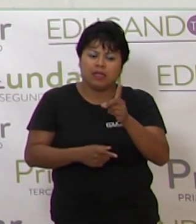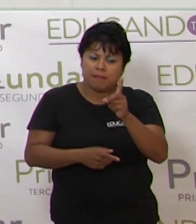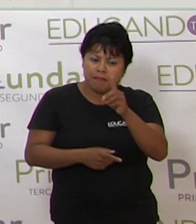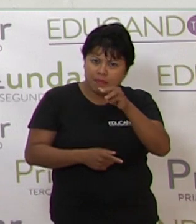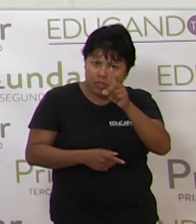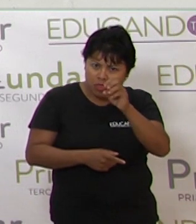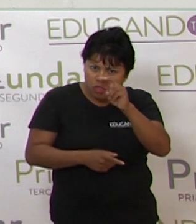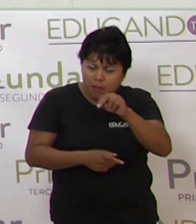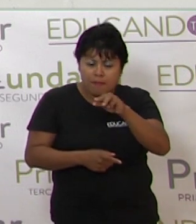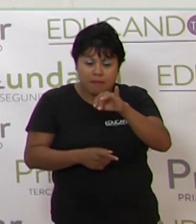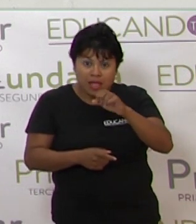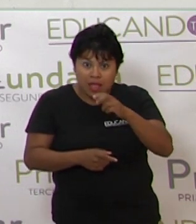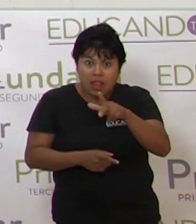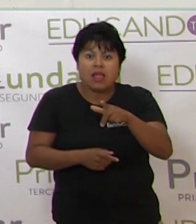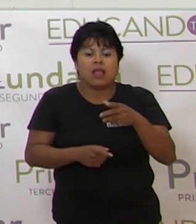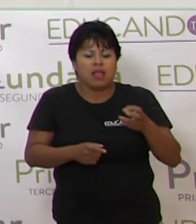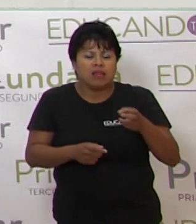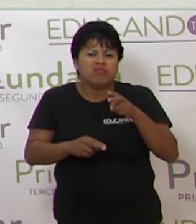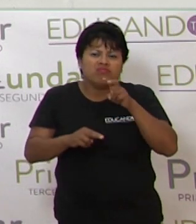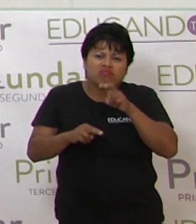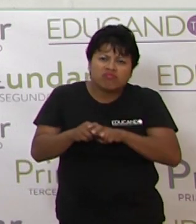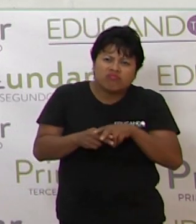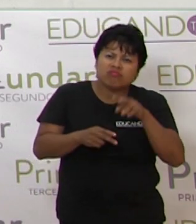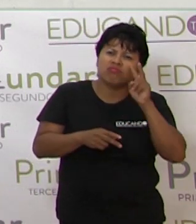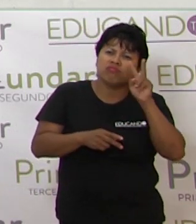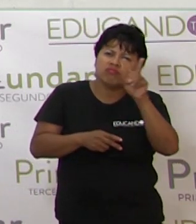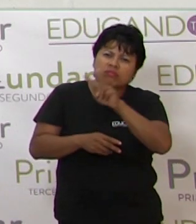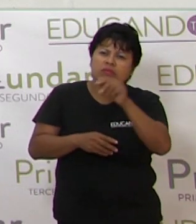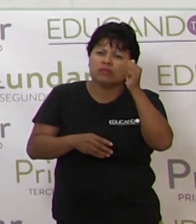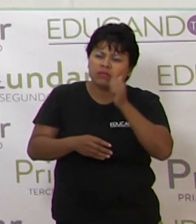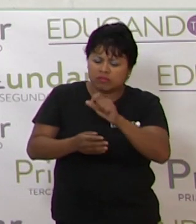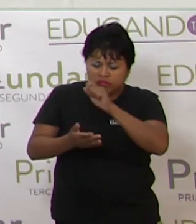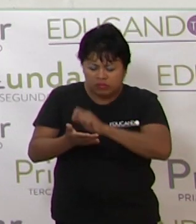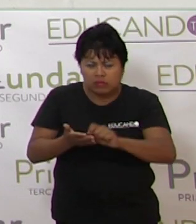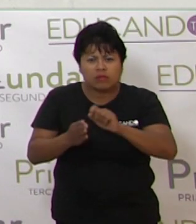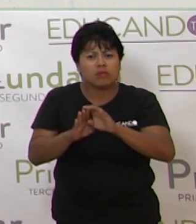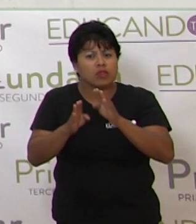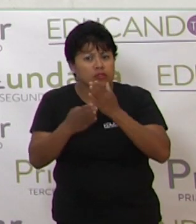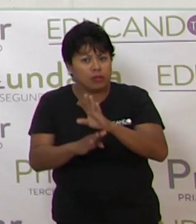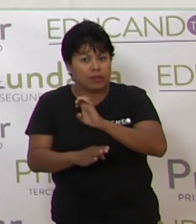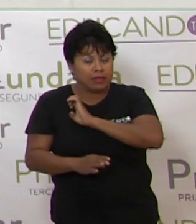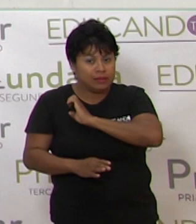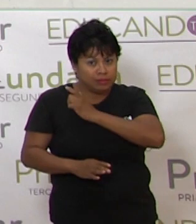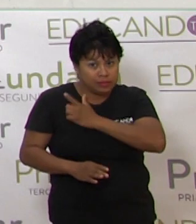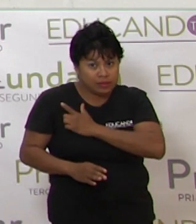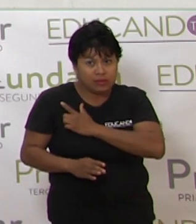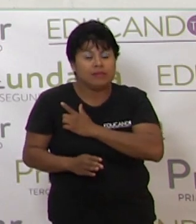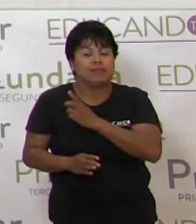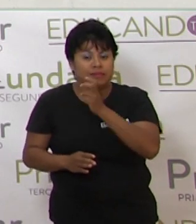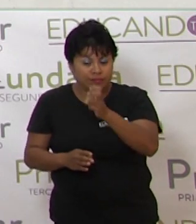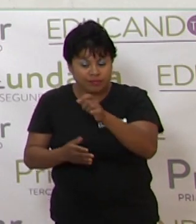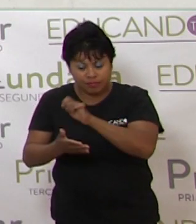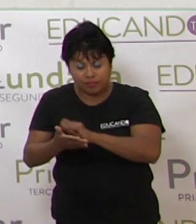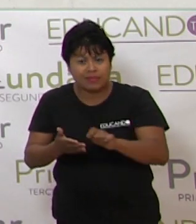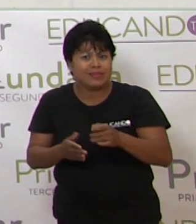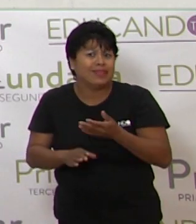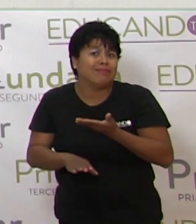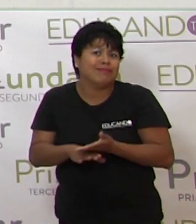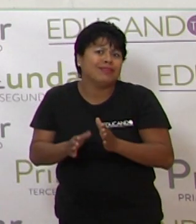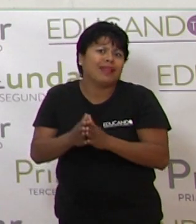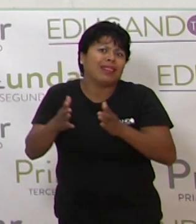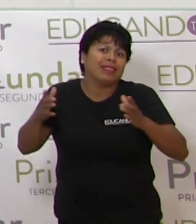sentó a hacer esta gran novela de la lengua española que curiosamente nadie la lee porque es muy